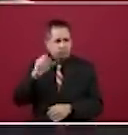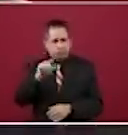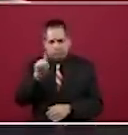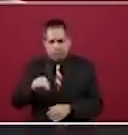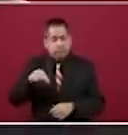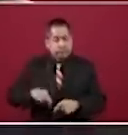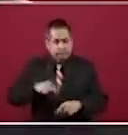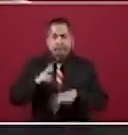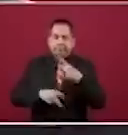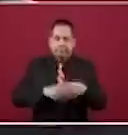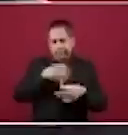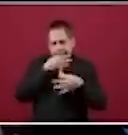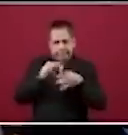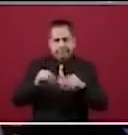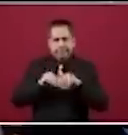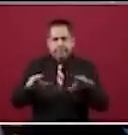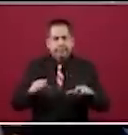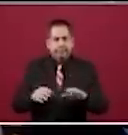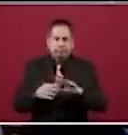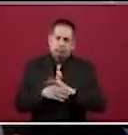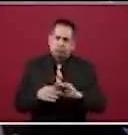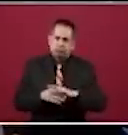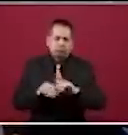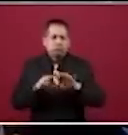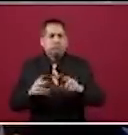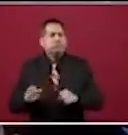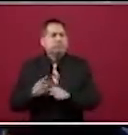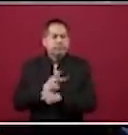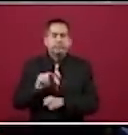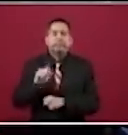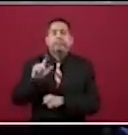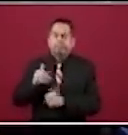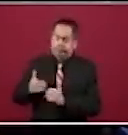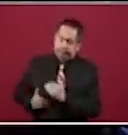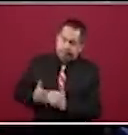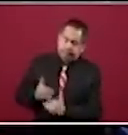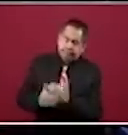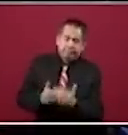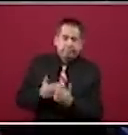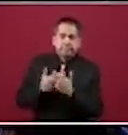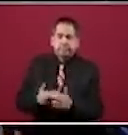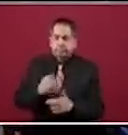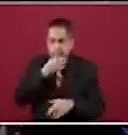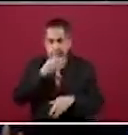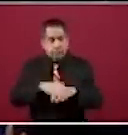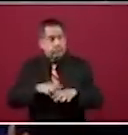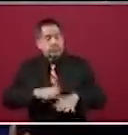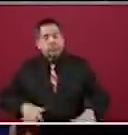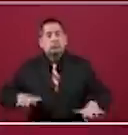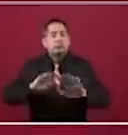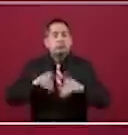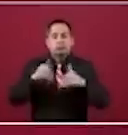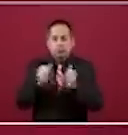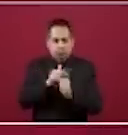aquí. Voy a informarles de cómo vamos. le voy a informar al pueblo a través